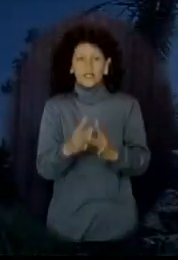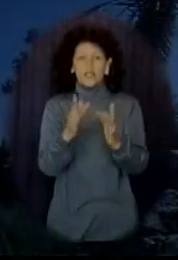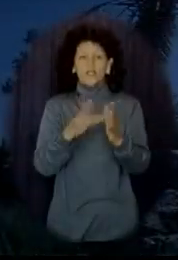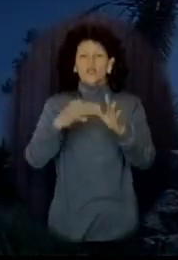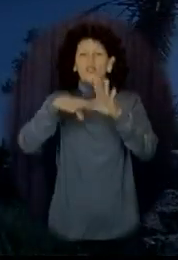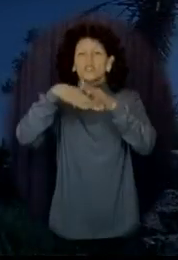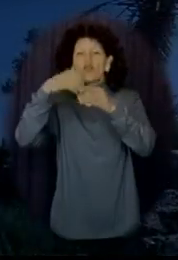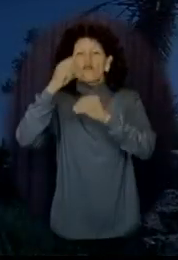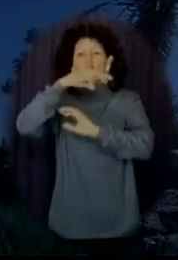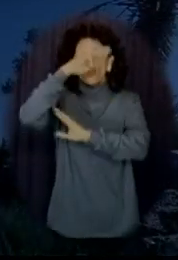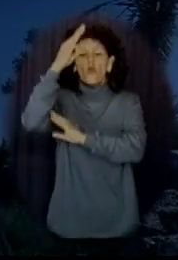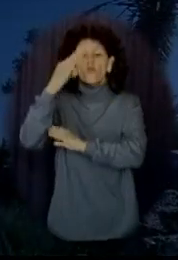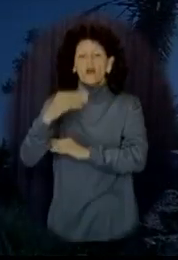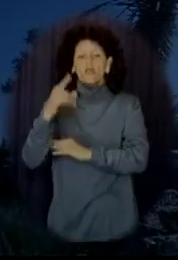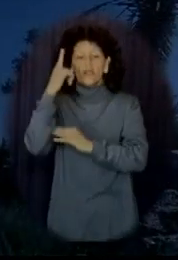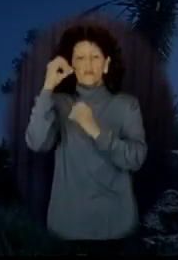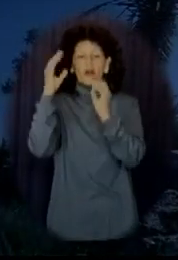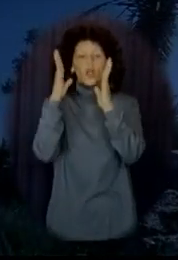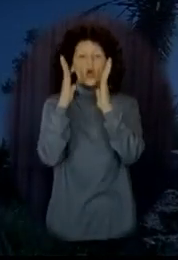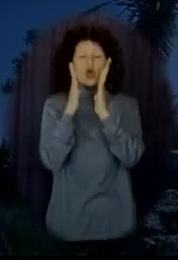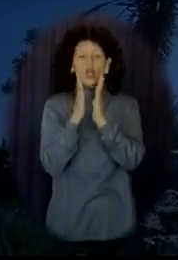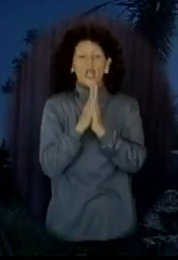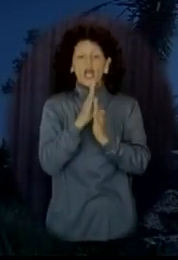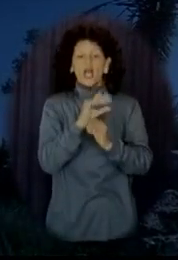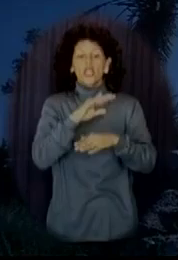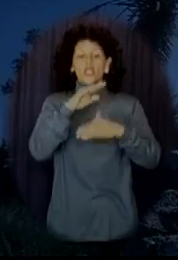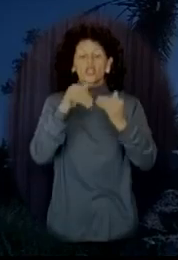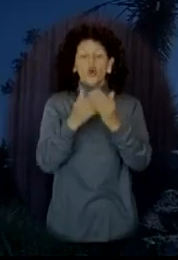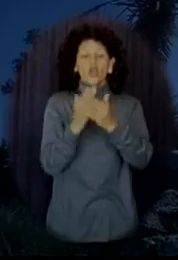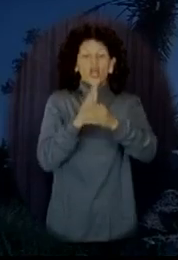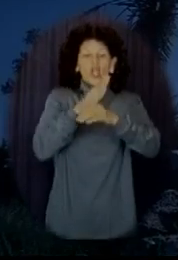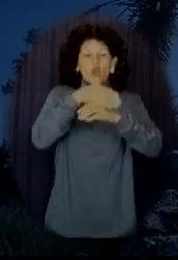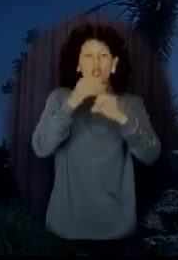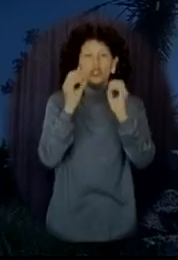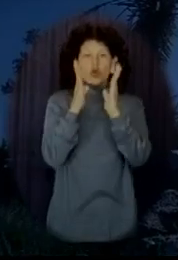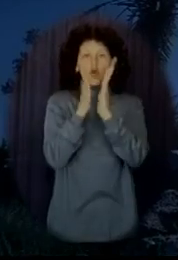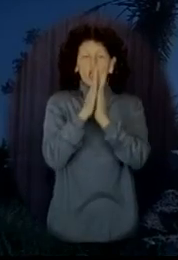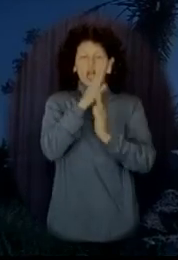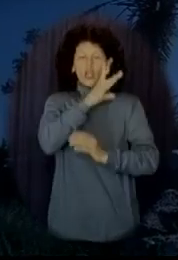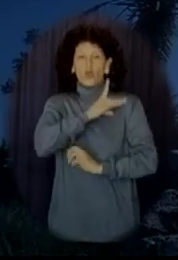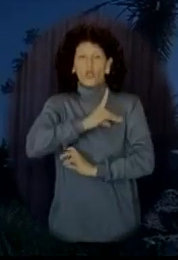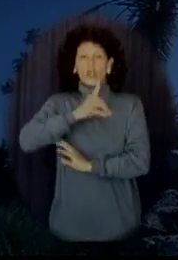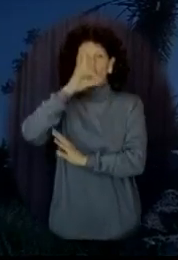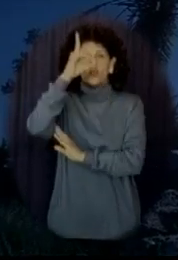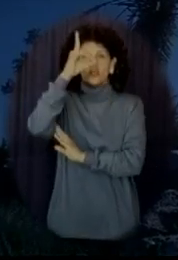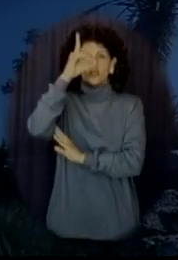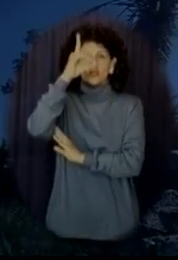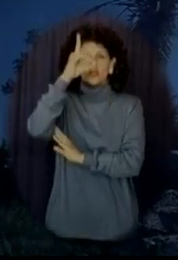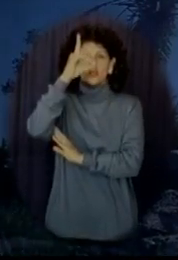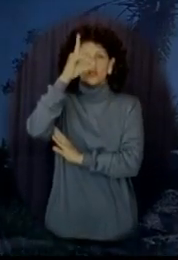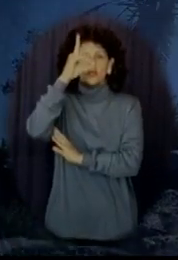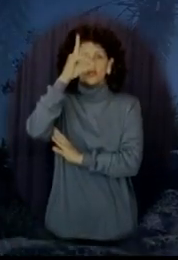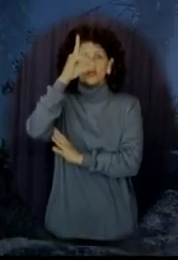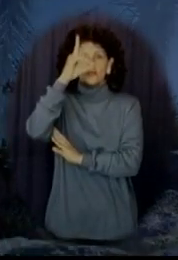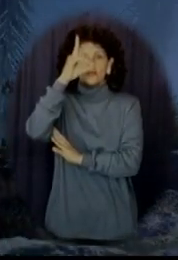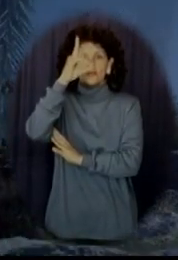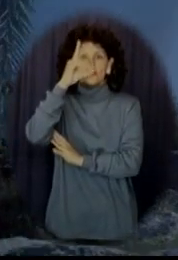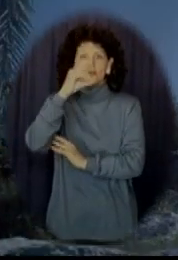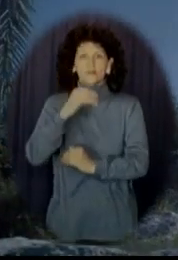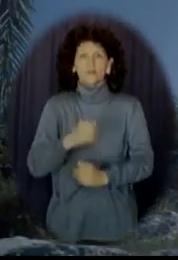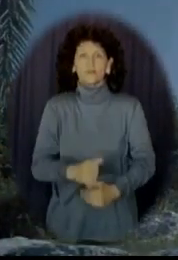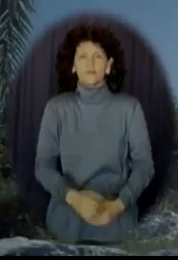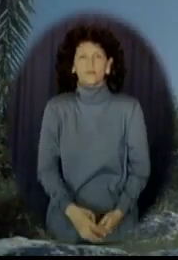Y Jesús se fue a un monte a orar, y pasó toda la noche orando a Dios.